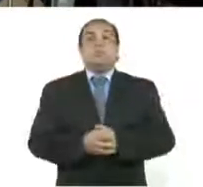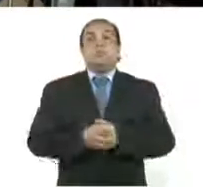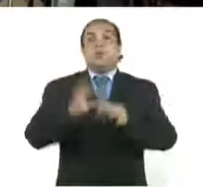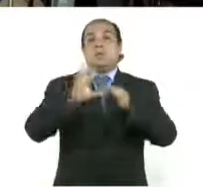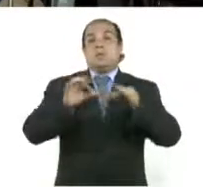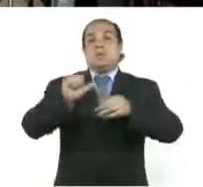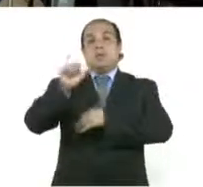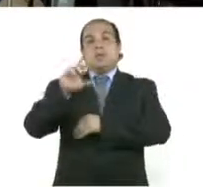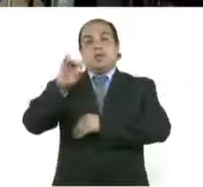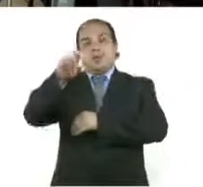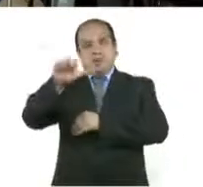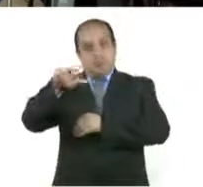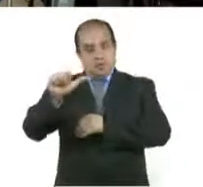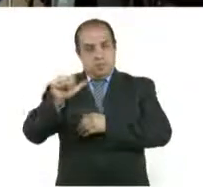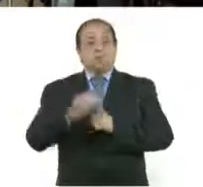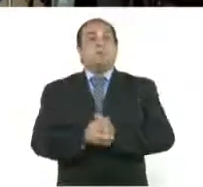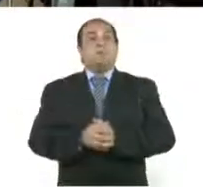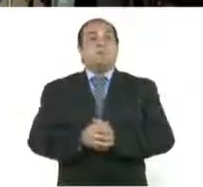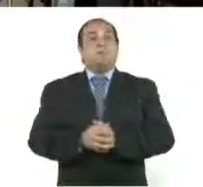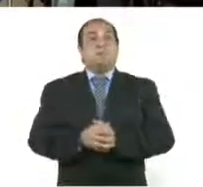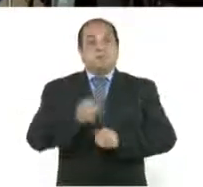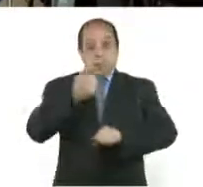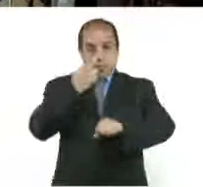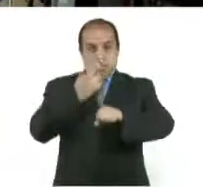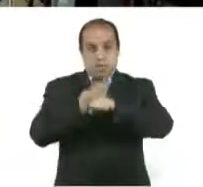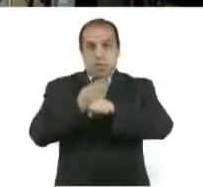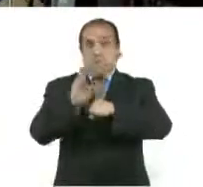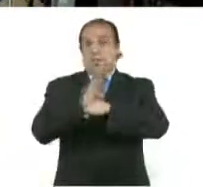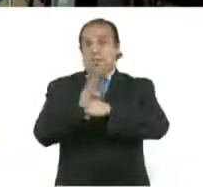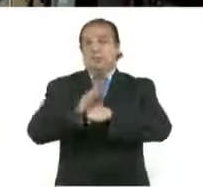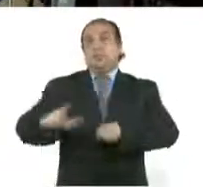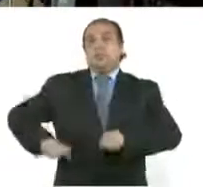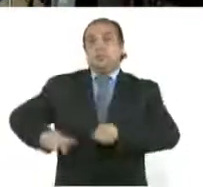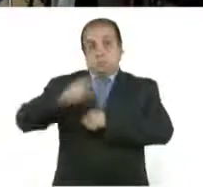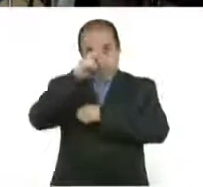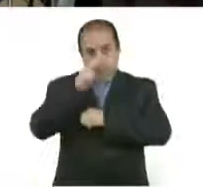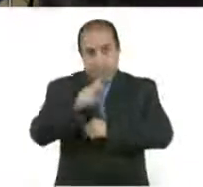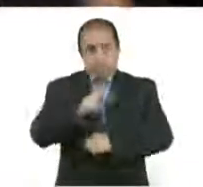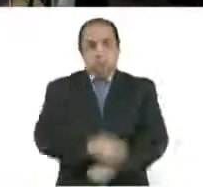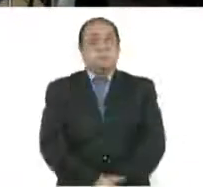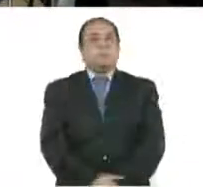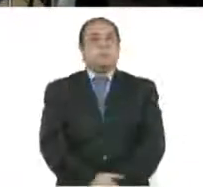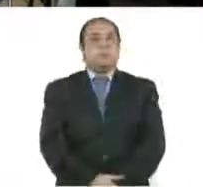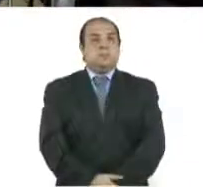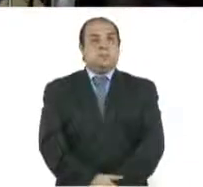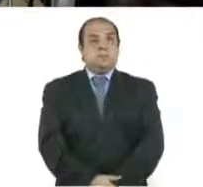de Ariadna Montiel Reyes, secretaria de Bienestar del Gobierno de México.